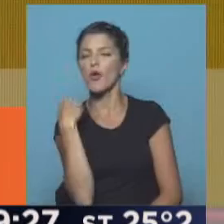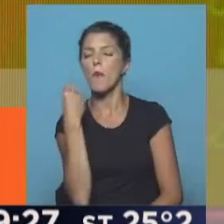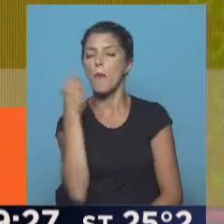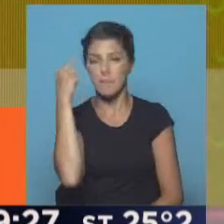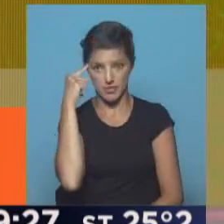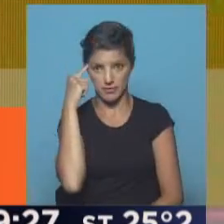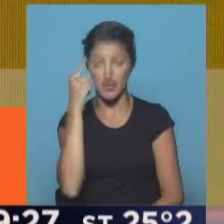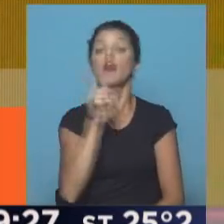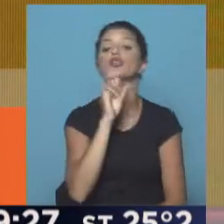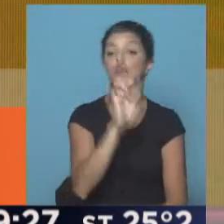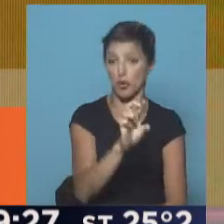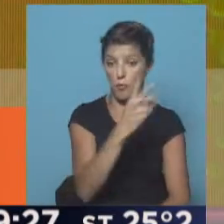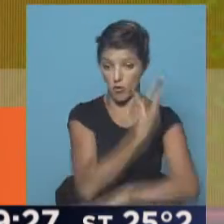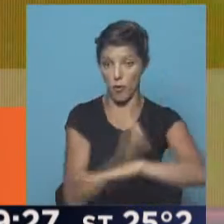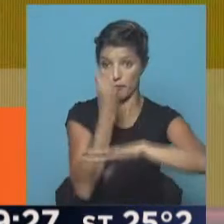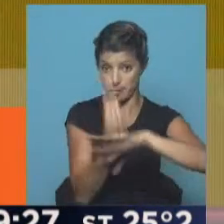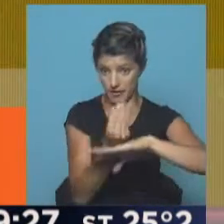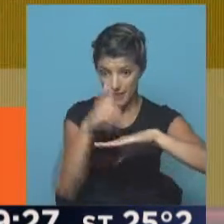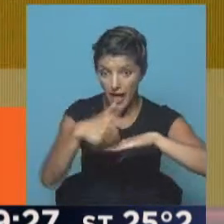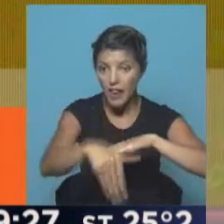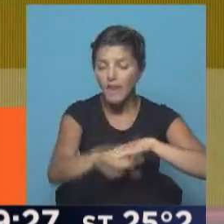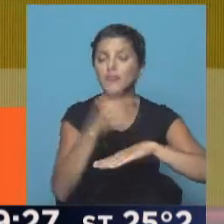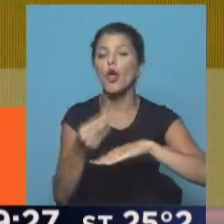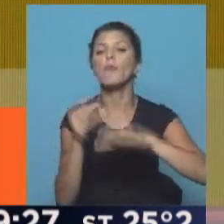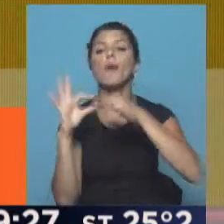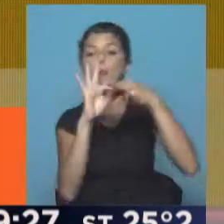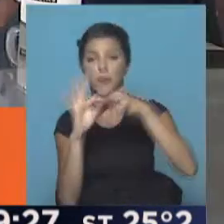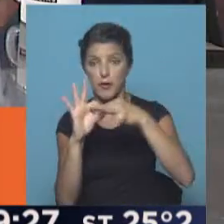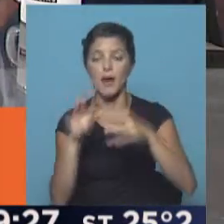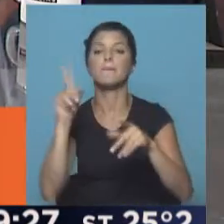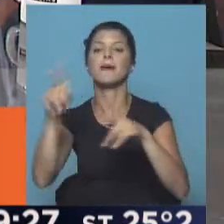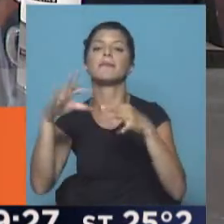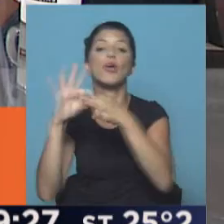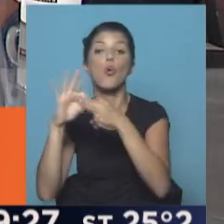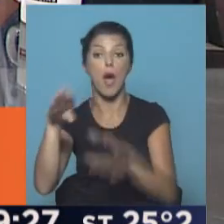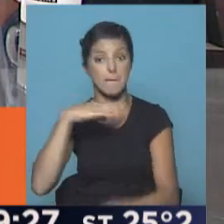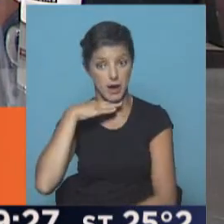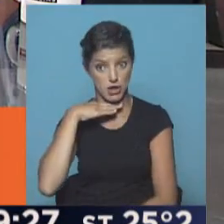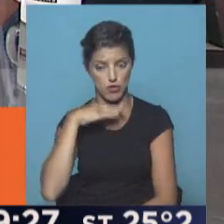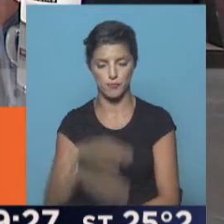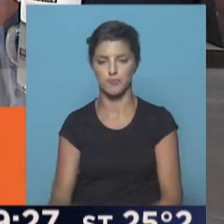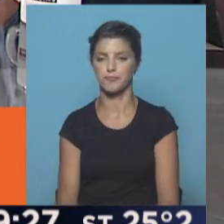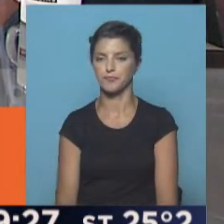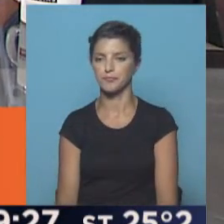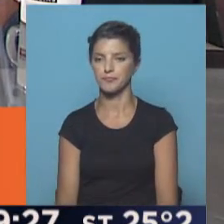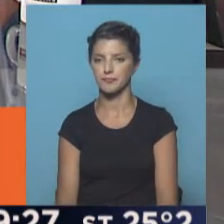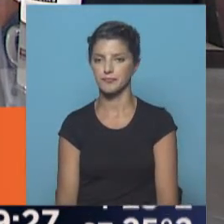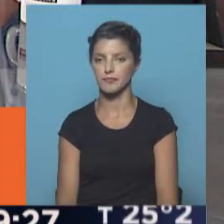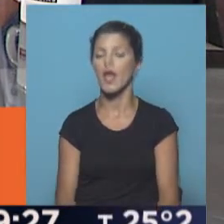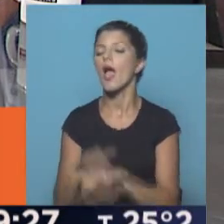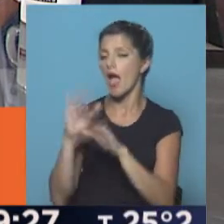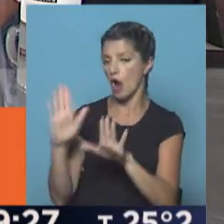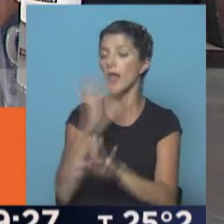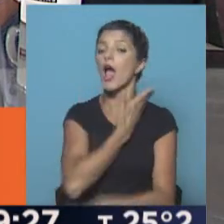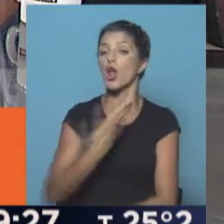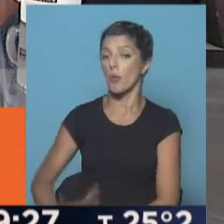establecer una vez en la presidencia de Donald Trump con ese país tan importante de América Latina que es México. Ahora, de alguna manera el gobierno de Macri al llegar restableció